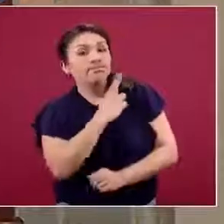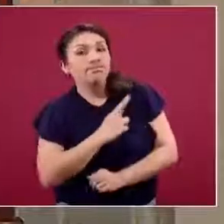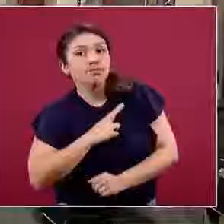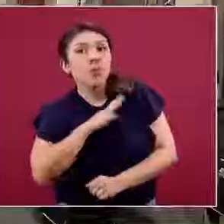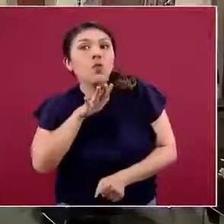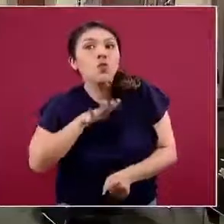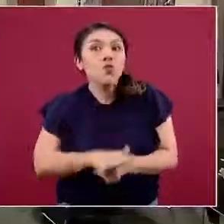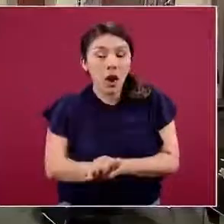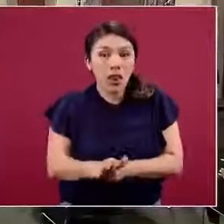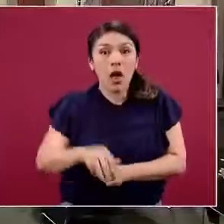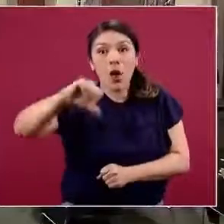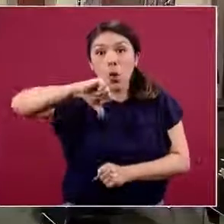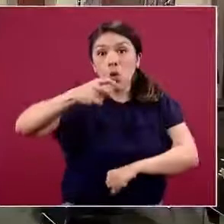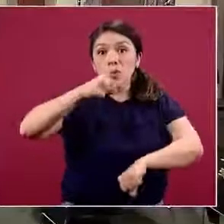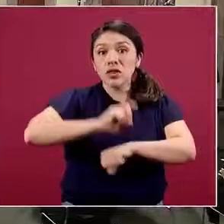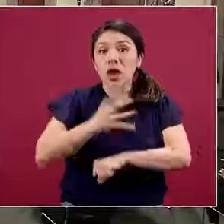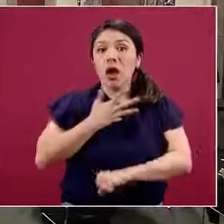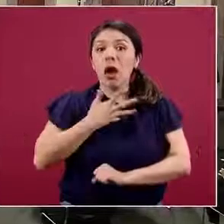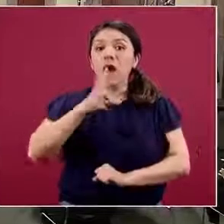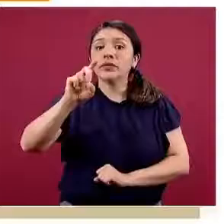emita y para el día de hoy son